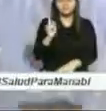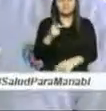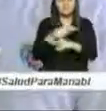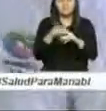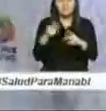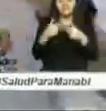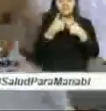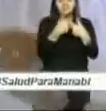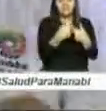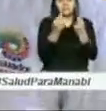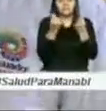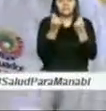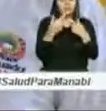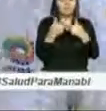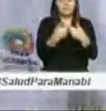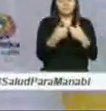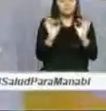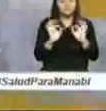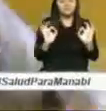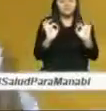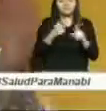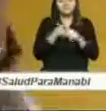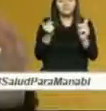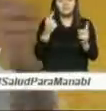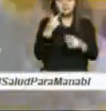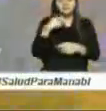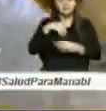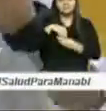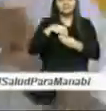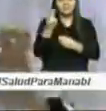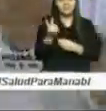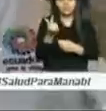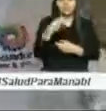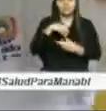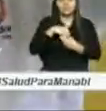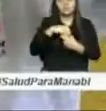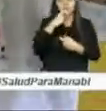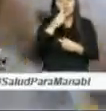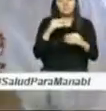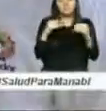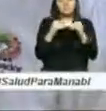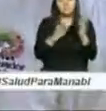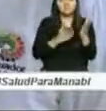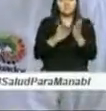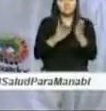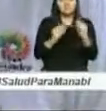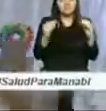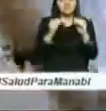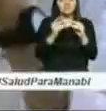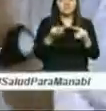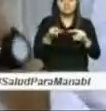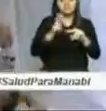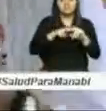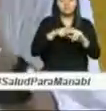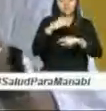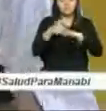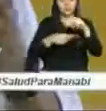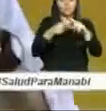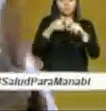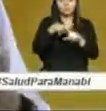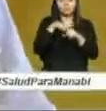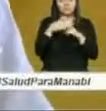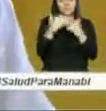prestar plata y no nos están prestando la plata porque tiene suficientes utilidades con estos servicios que le permitimos incrementar cuando la situación